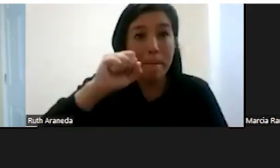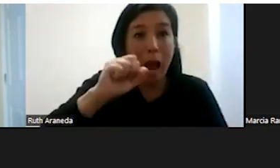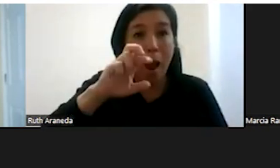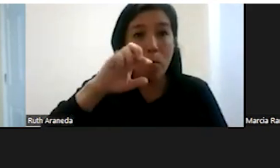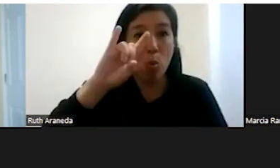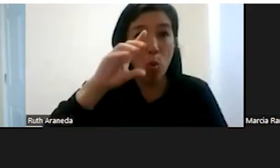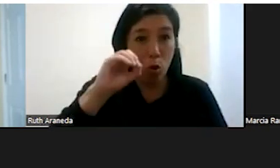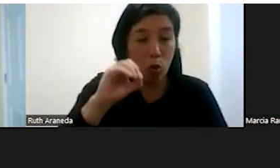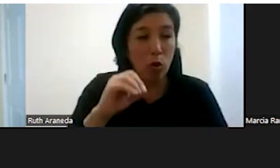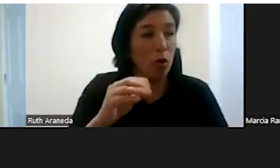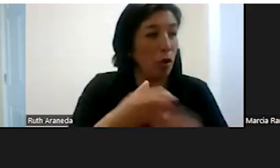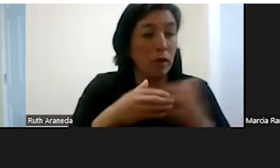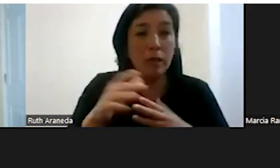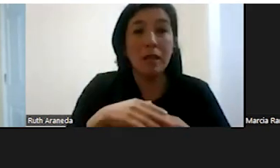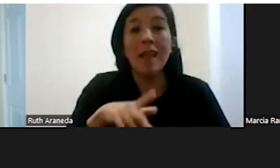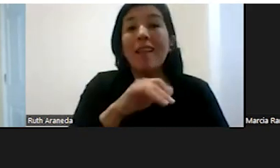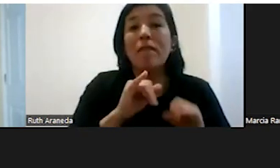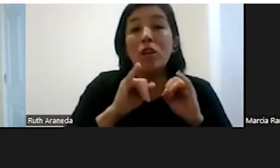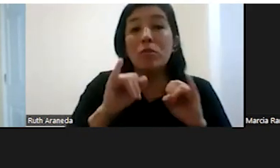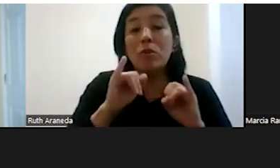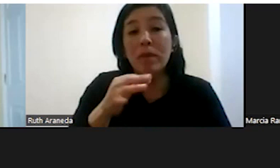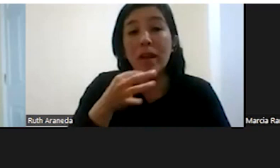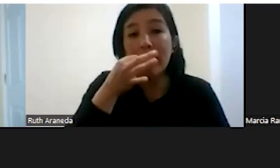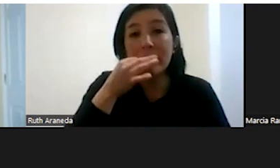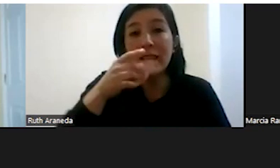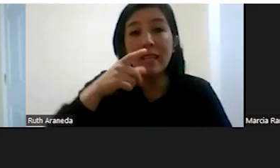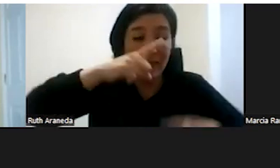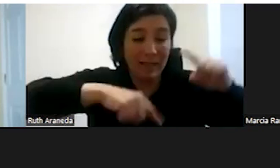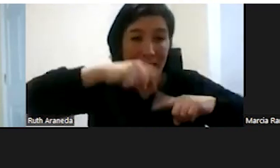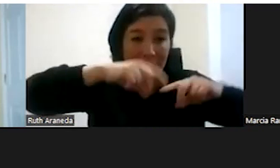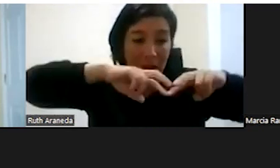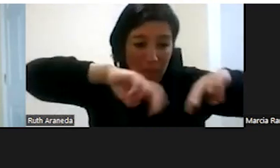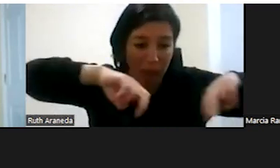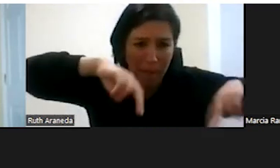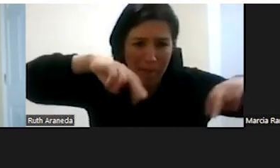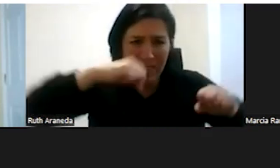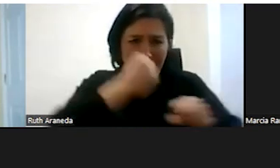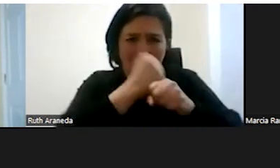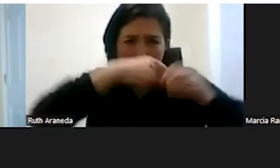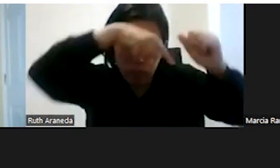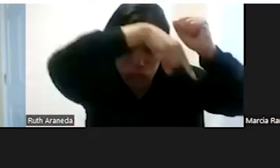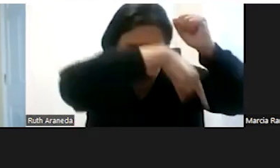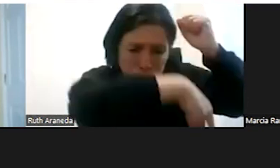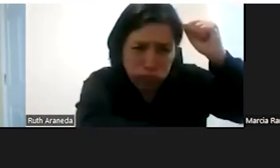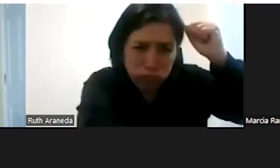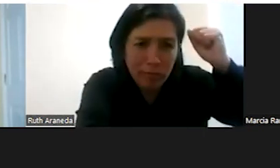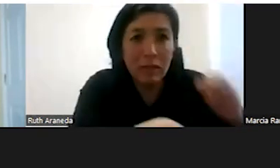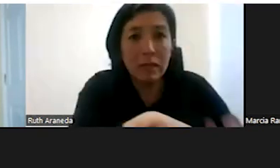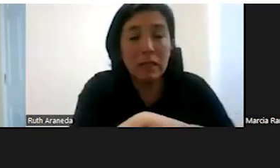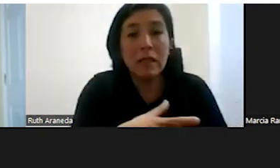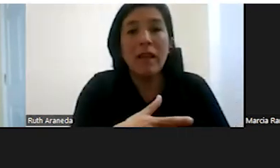Es la información que manejo, como es una excavación que está en curso, todavía no ha pasado por